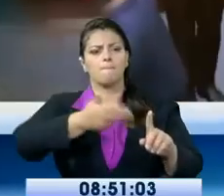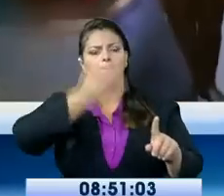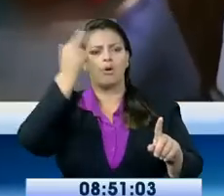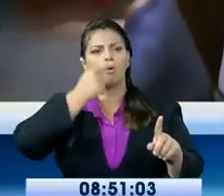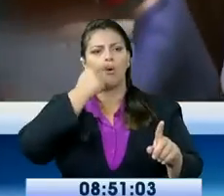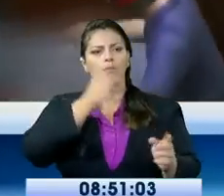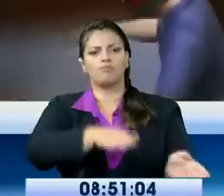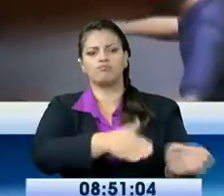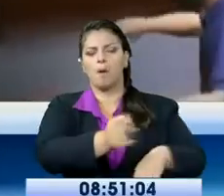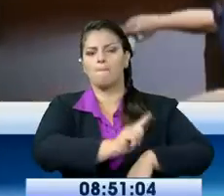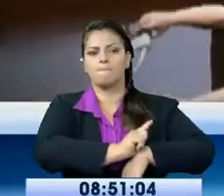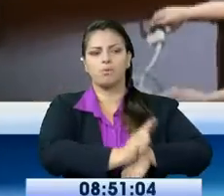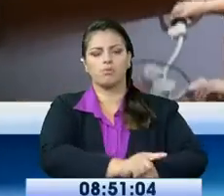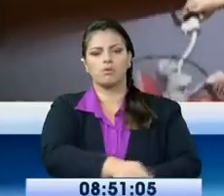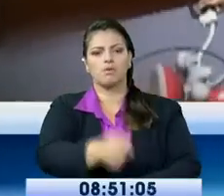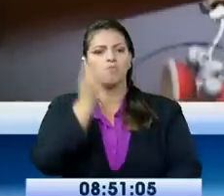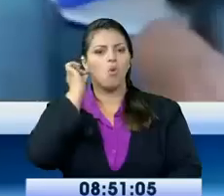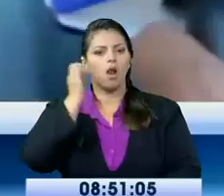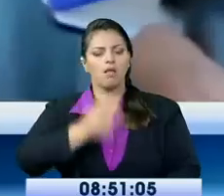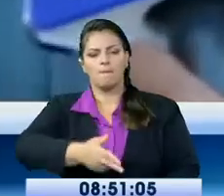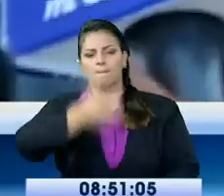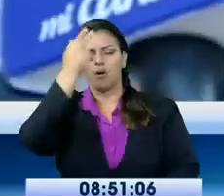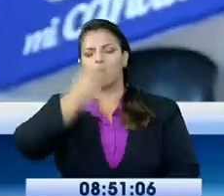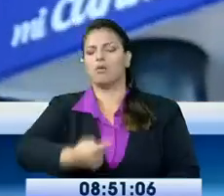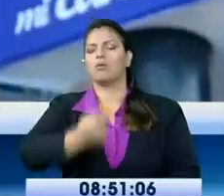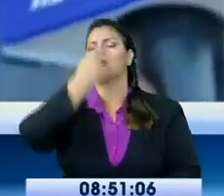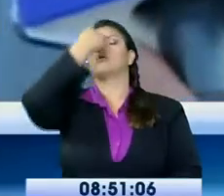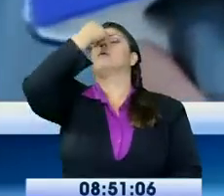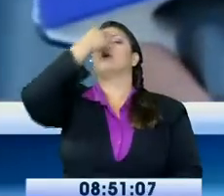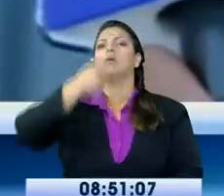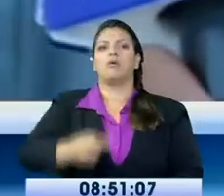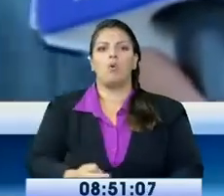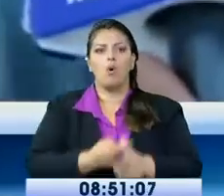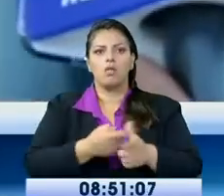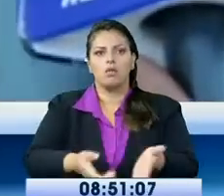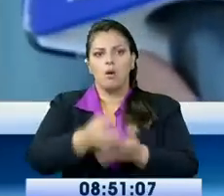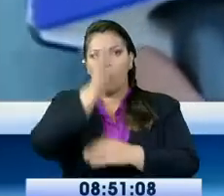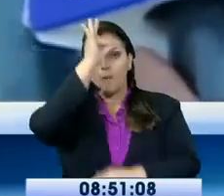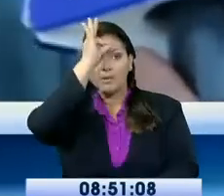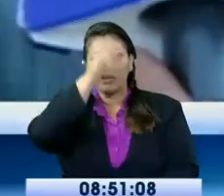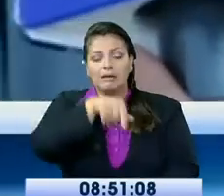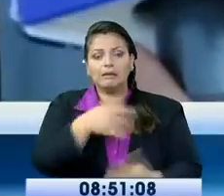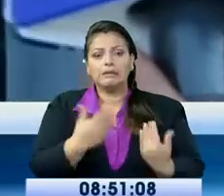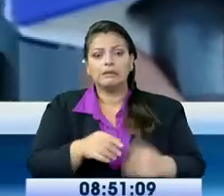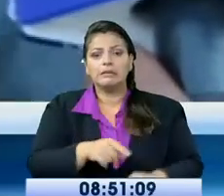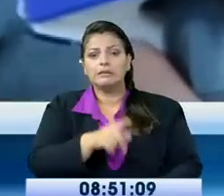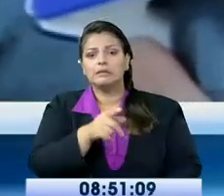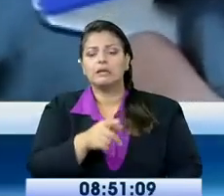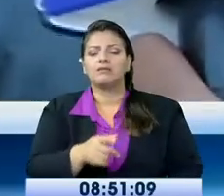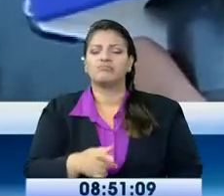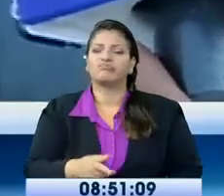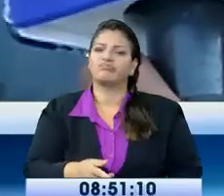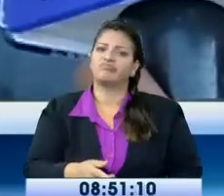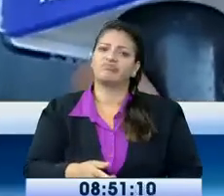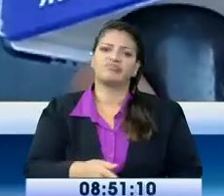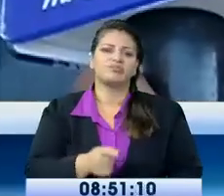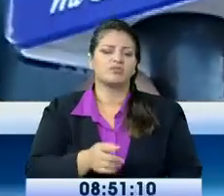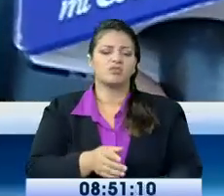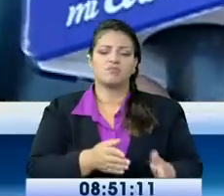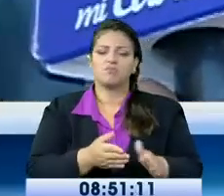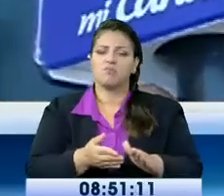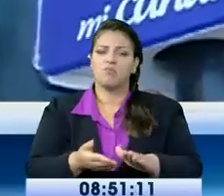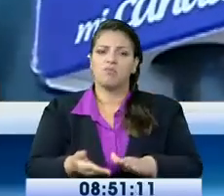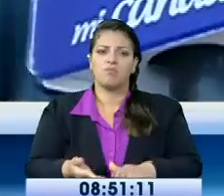horas después, en un hospital. Lo que hicimos nosotros, sin la ley, llevarla al hospital, pero ya cuando nosotros la llevamos, ella ya tenía signos vitales